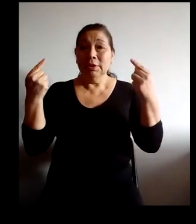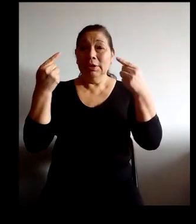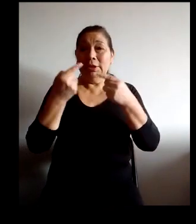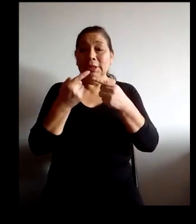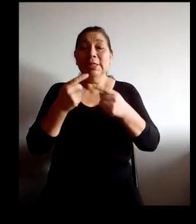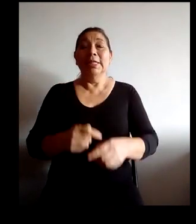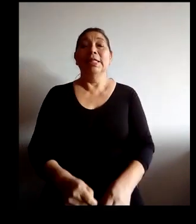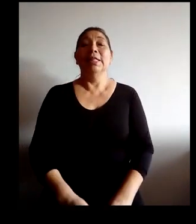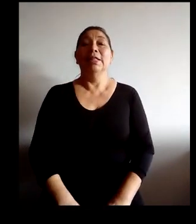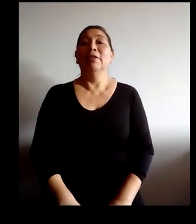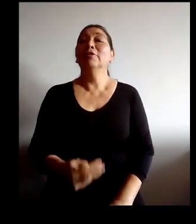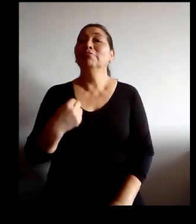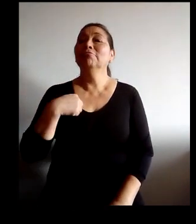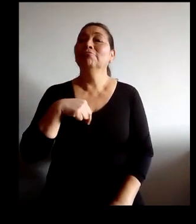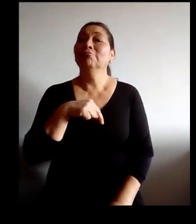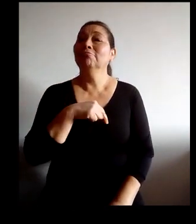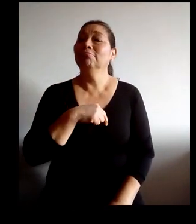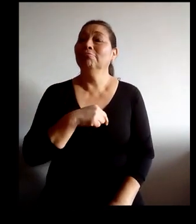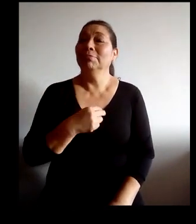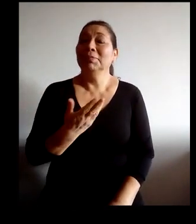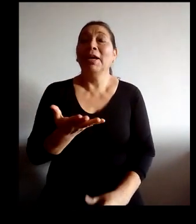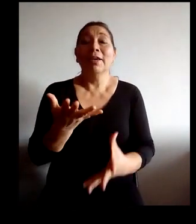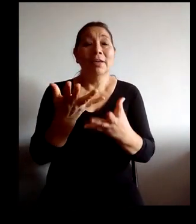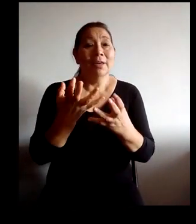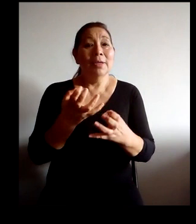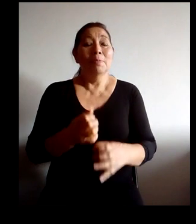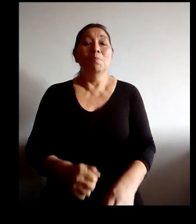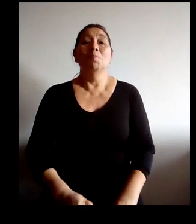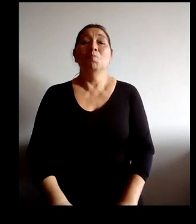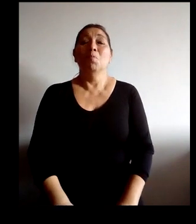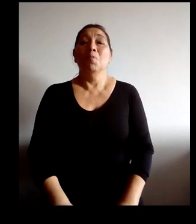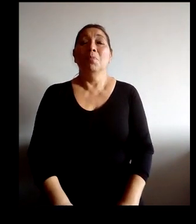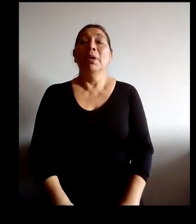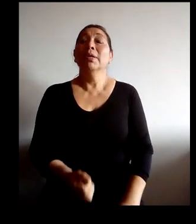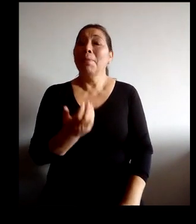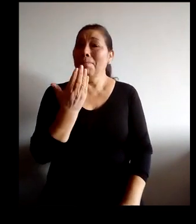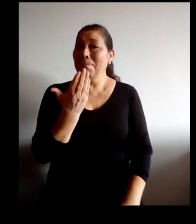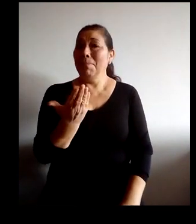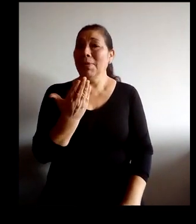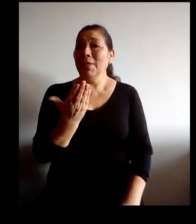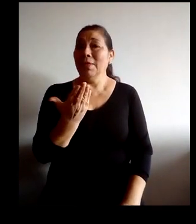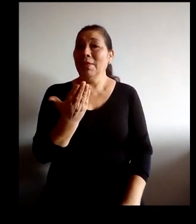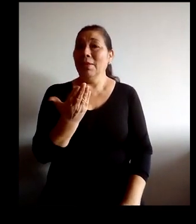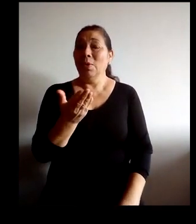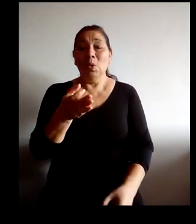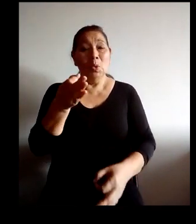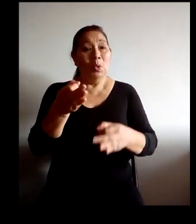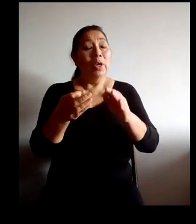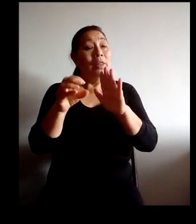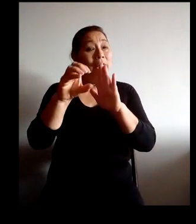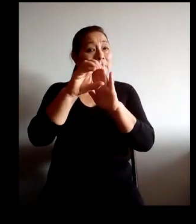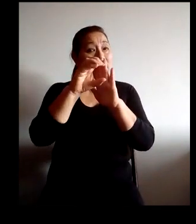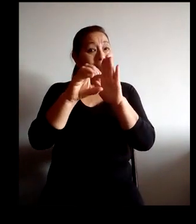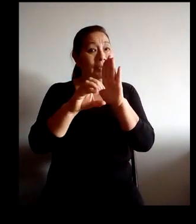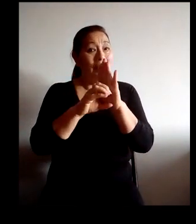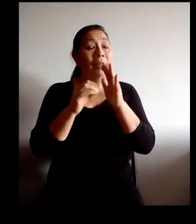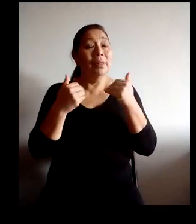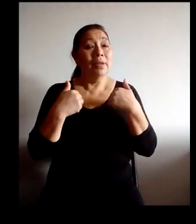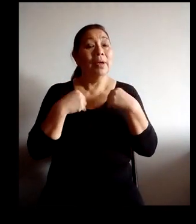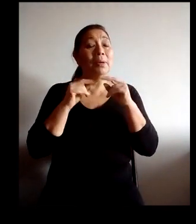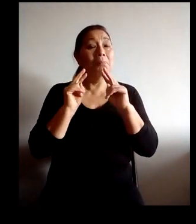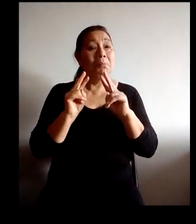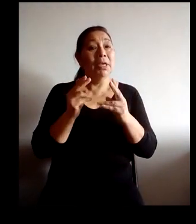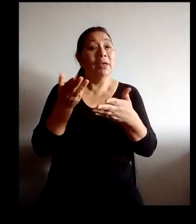en la jurisprudencia del Tribunal Constitucional se tenga bien considerar que los actos médicos, los